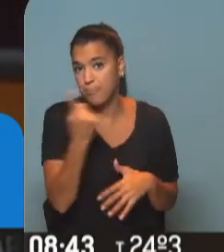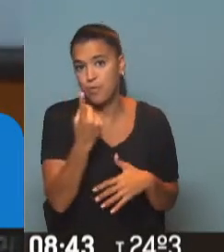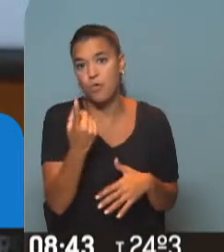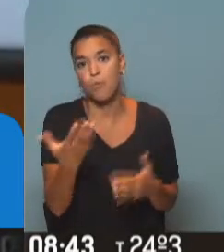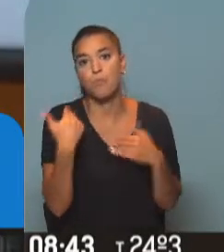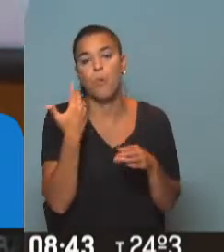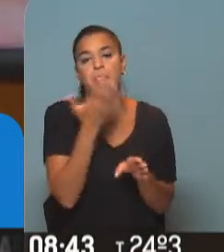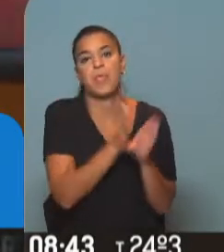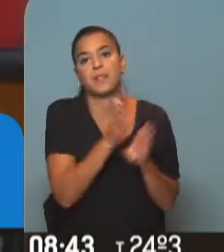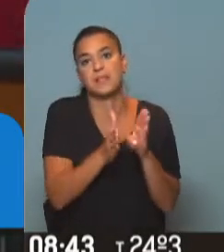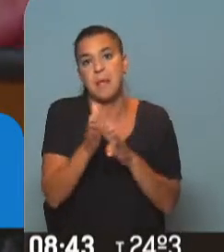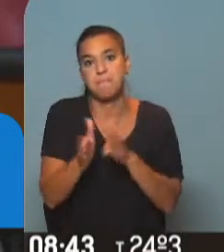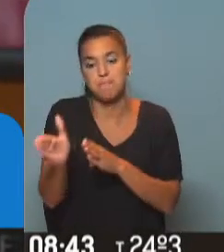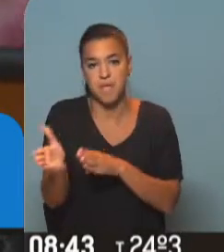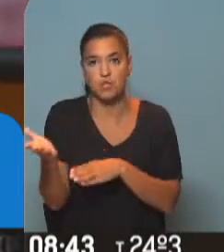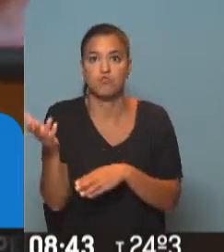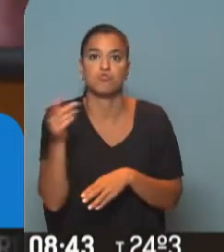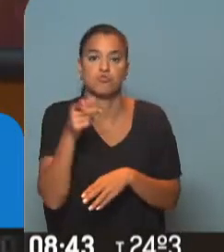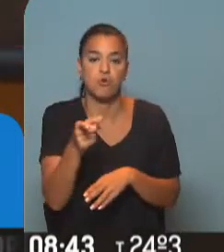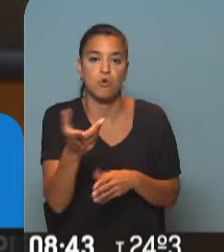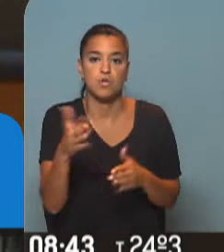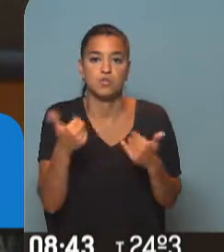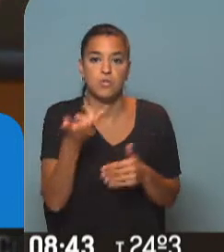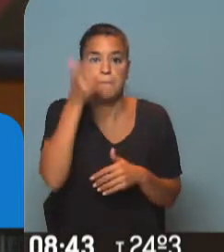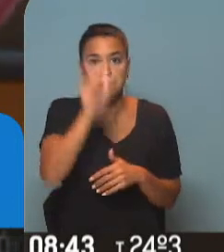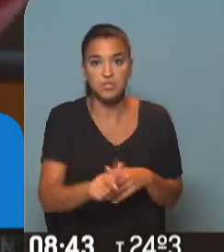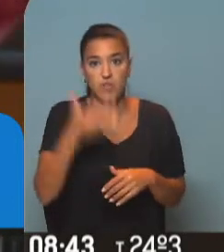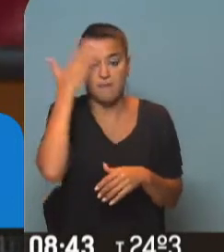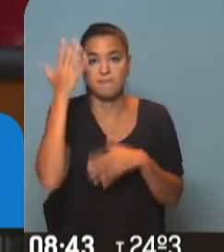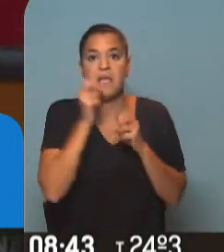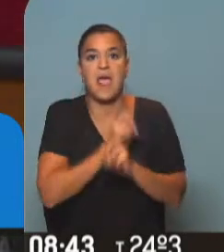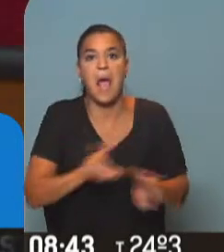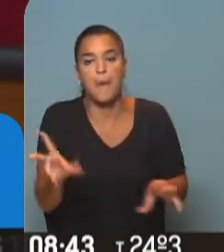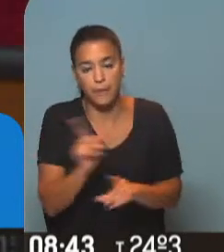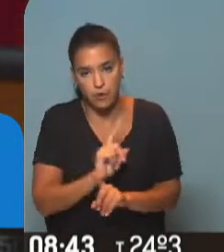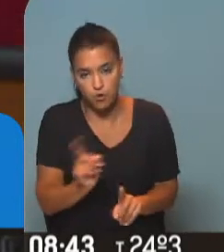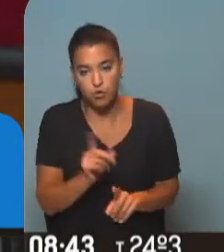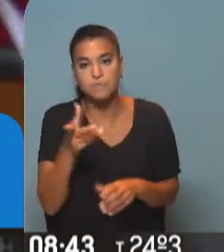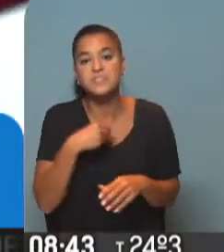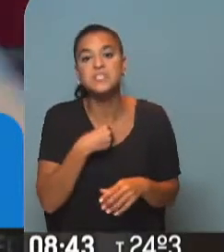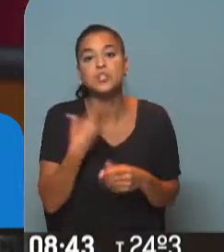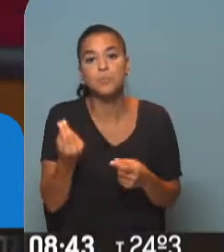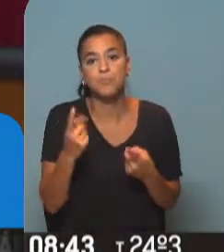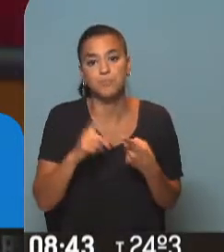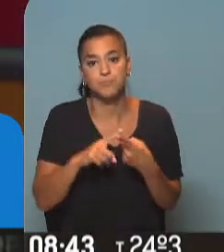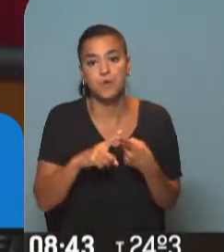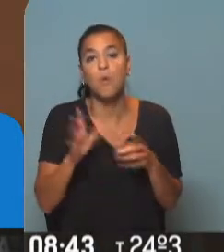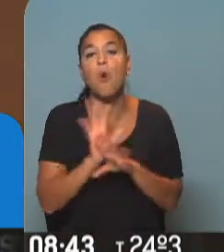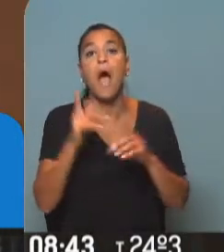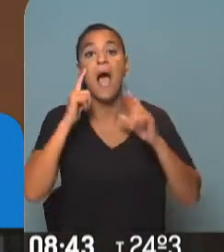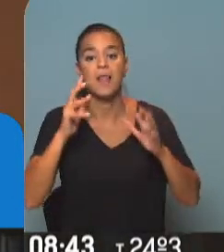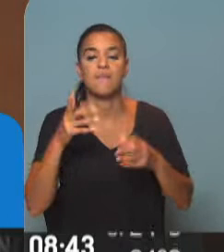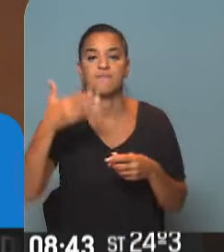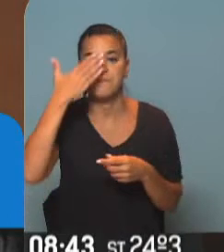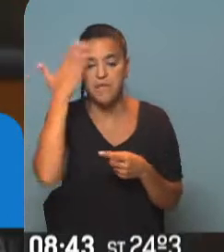terapéuticas que evitan que a veces la enfermedad se agrave cuáles son esos síntomas fiebre alta claro